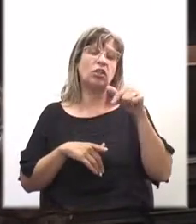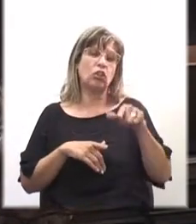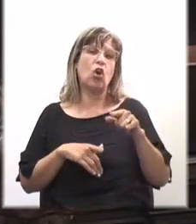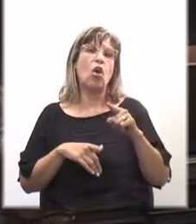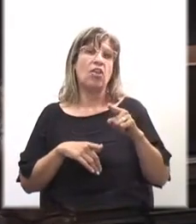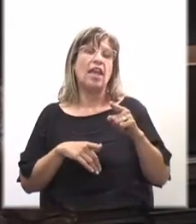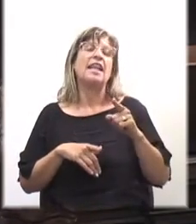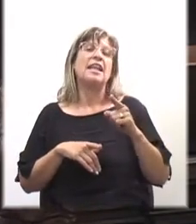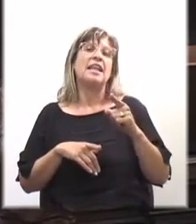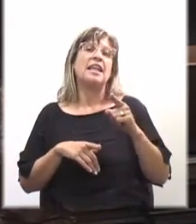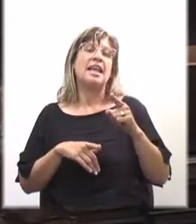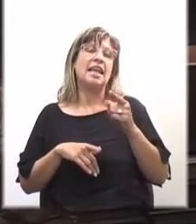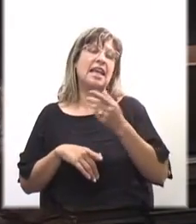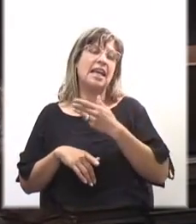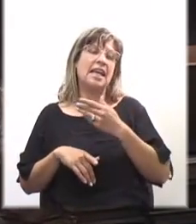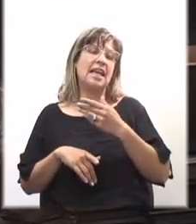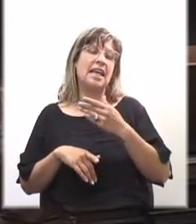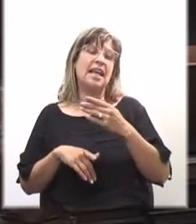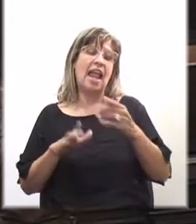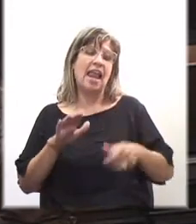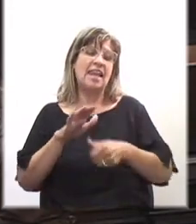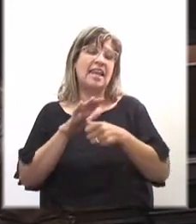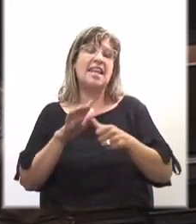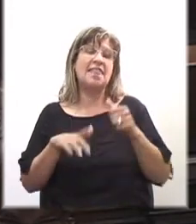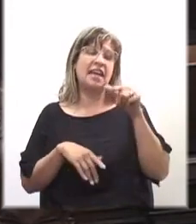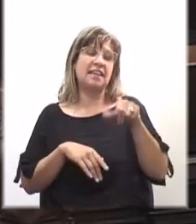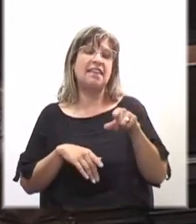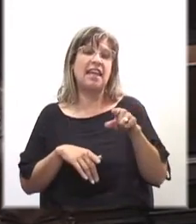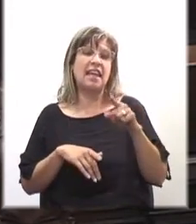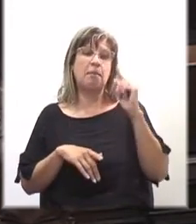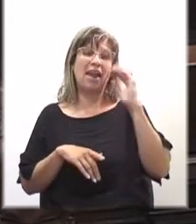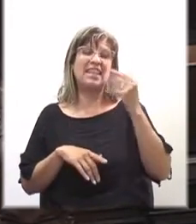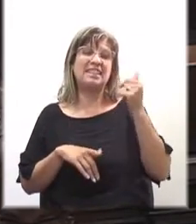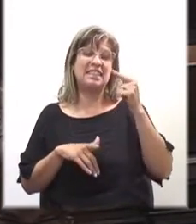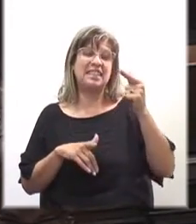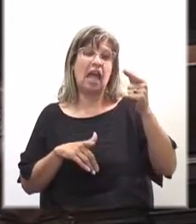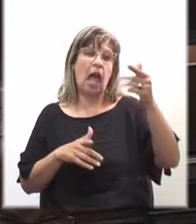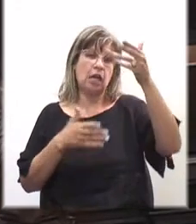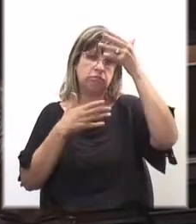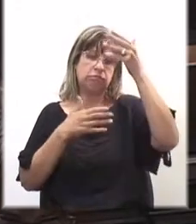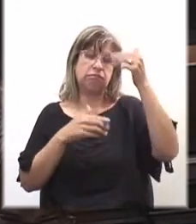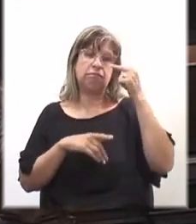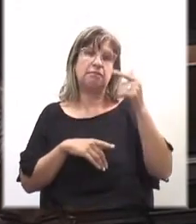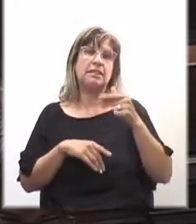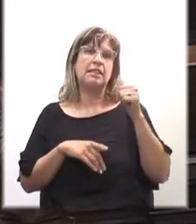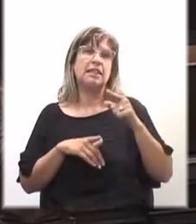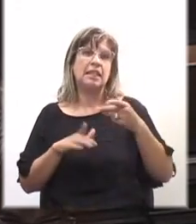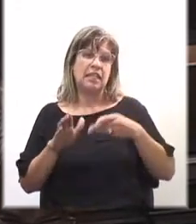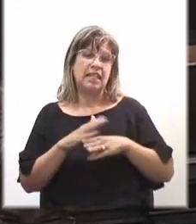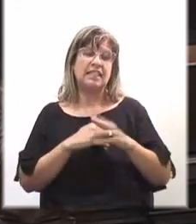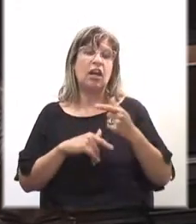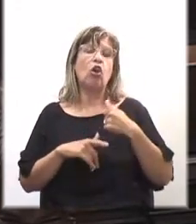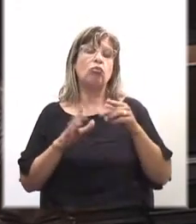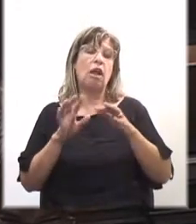en la Academia Uruguaya, en el cual el líder de la antigua OLP ingresa con una rama de olivos en un